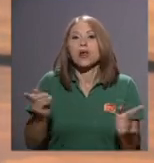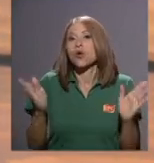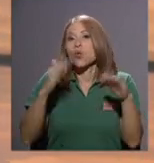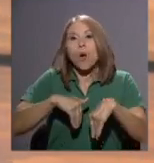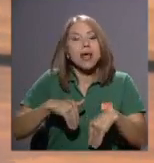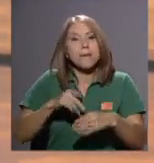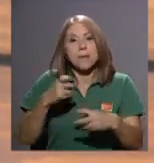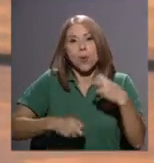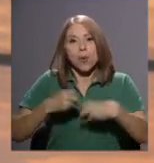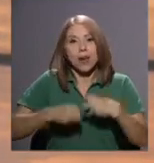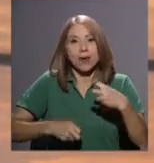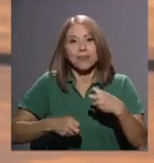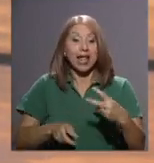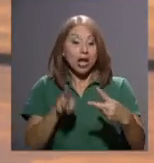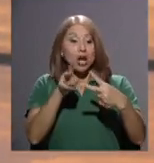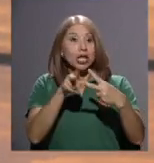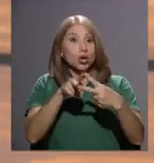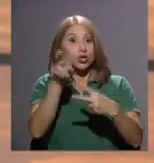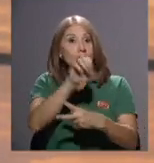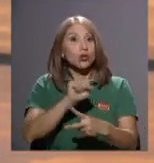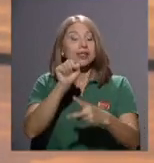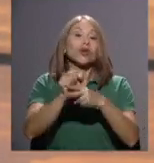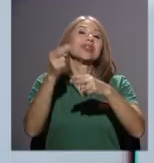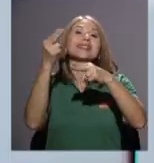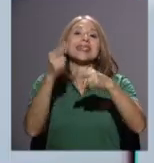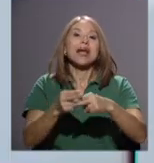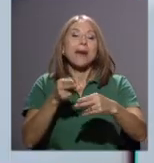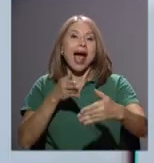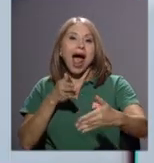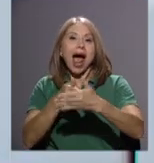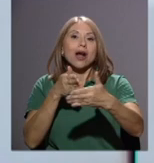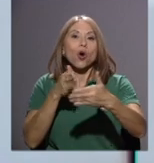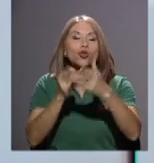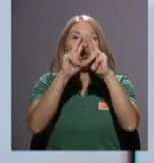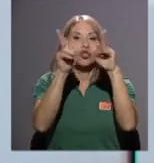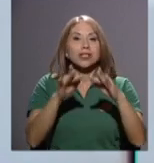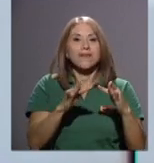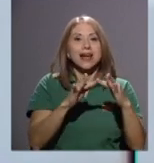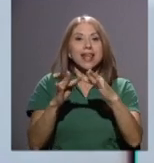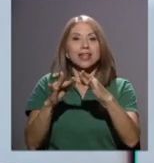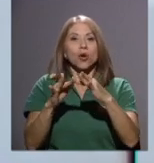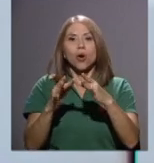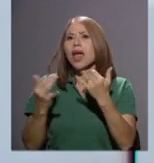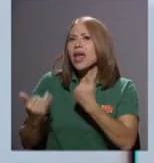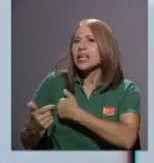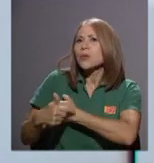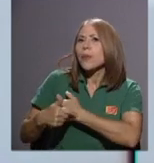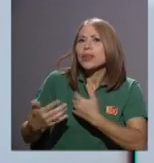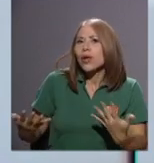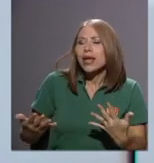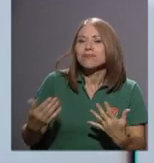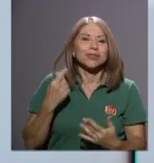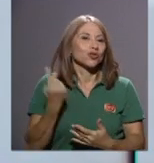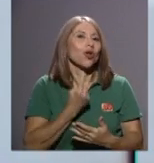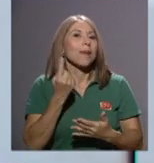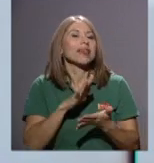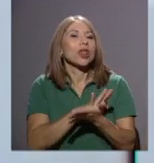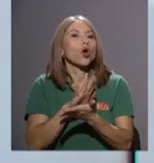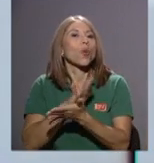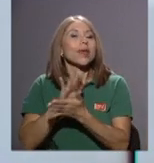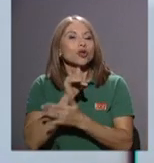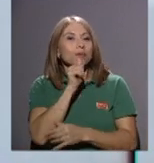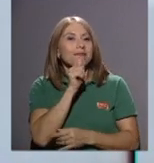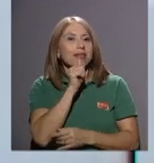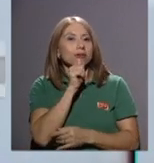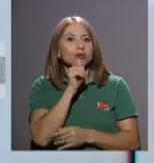se convertiría en acoso cibernético. ¿Y en este momento? En este momento únicamente la de documentos privados, que es cuando las personas le envían